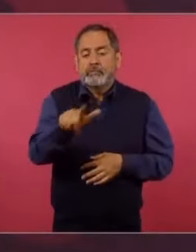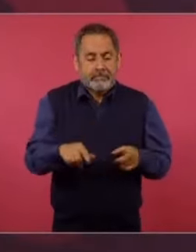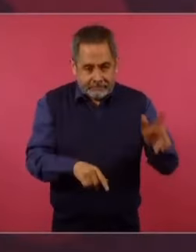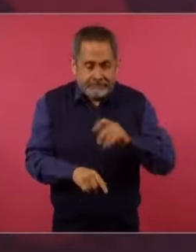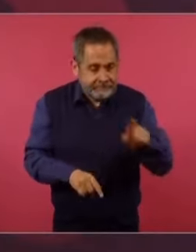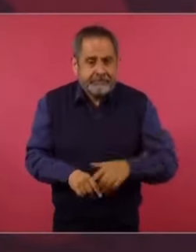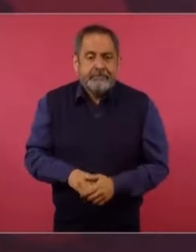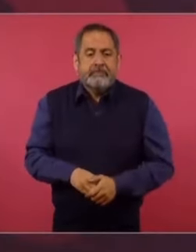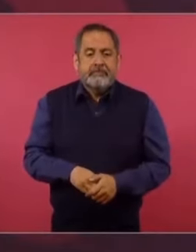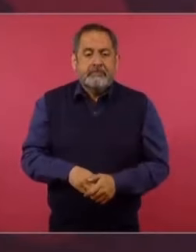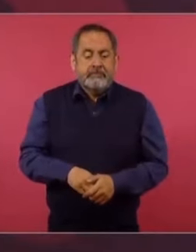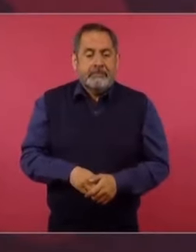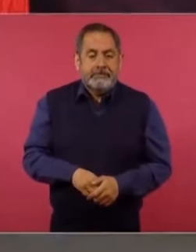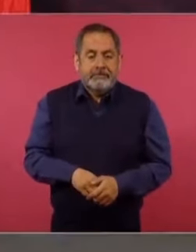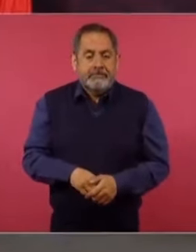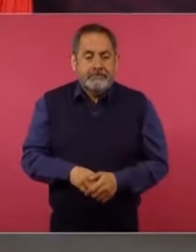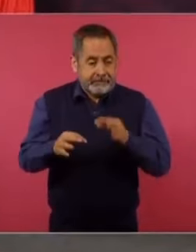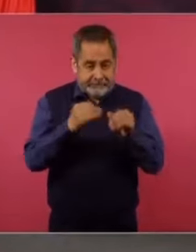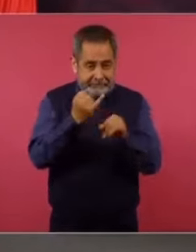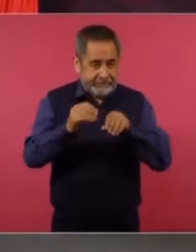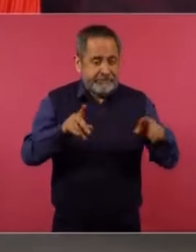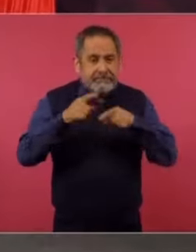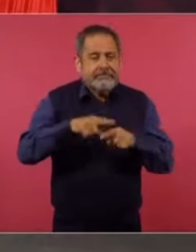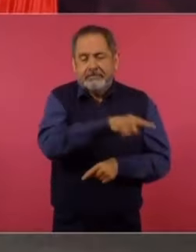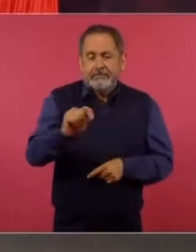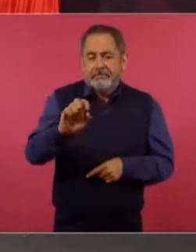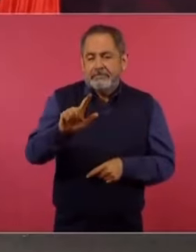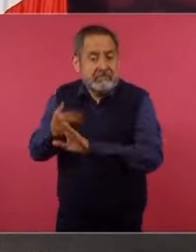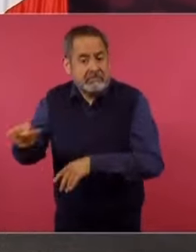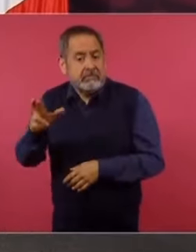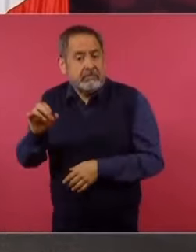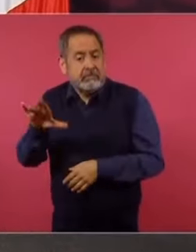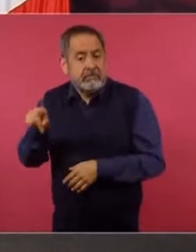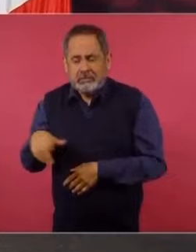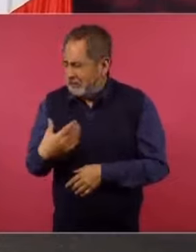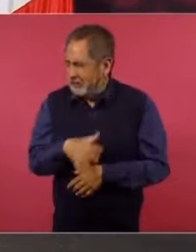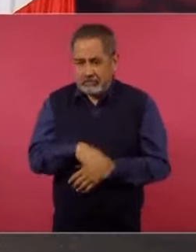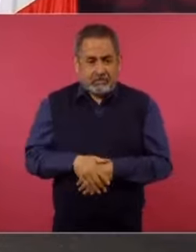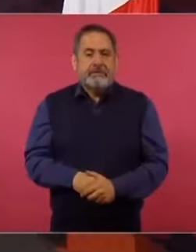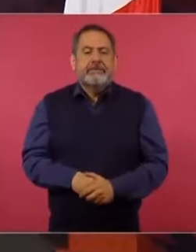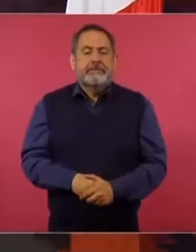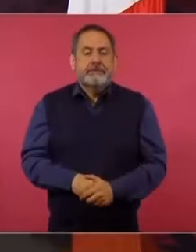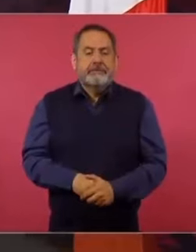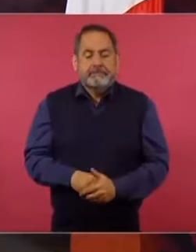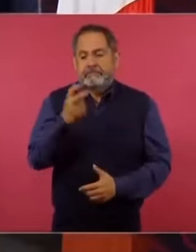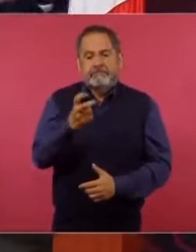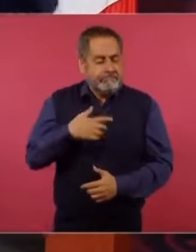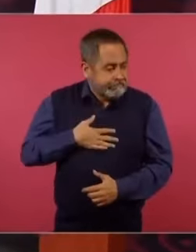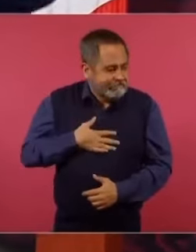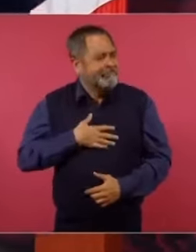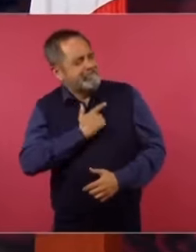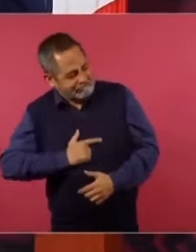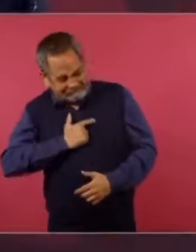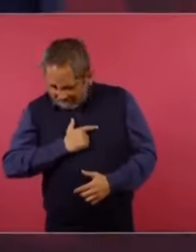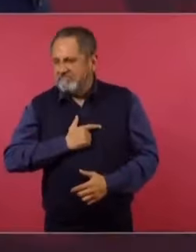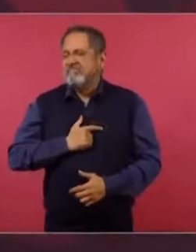de los medios electrónicos, Televisa. Increíble. Reportajes especiales. Por eso me da mucho gusto, pero sobre